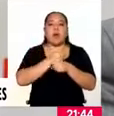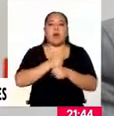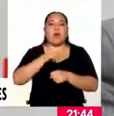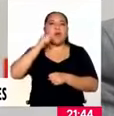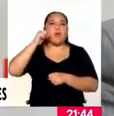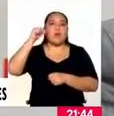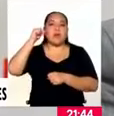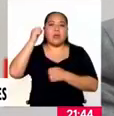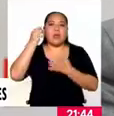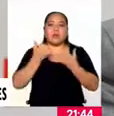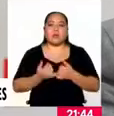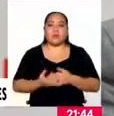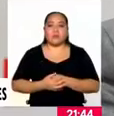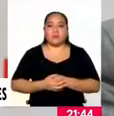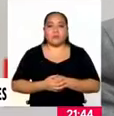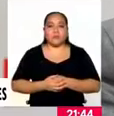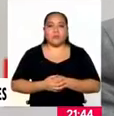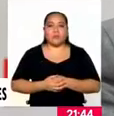día de hoy.